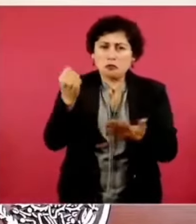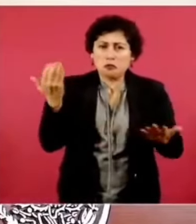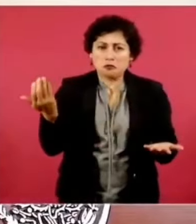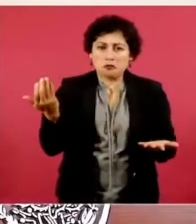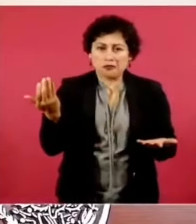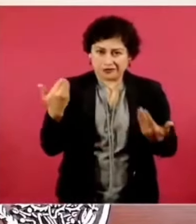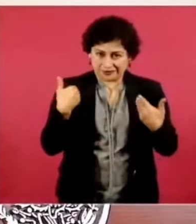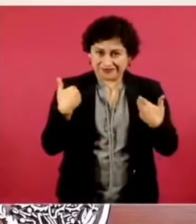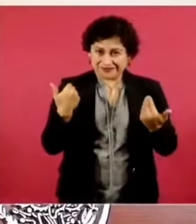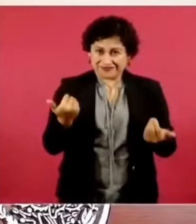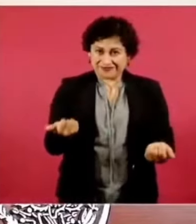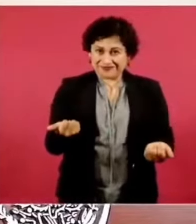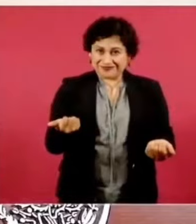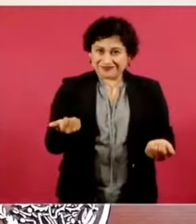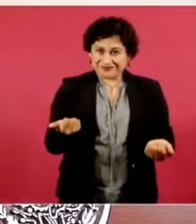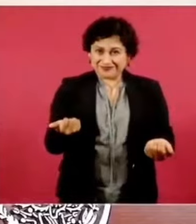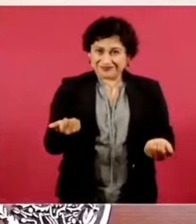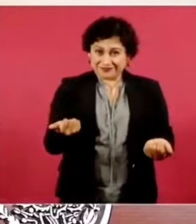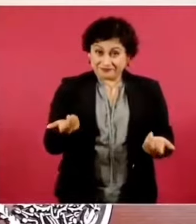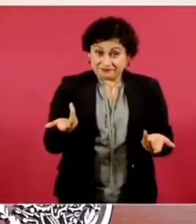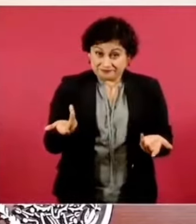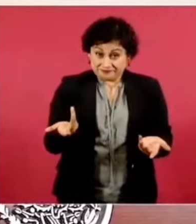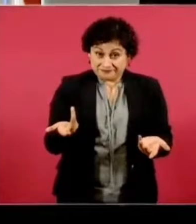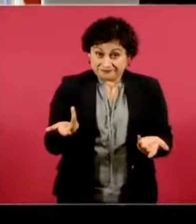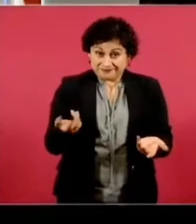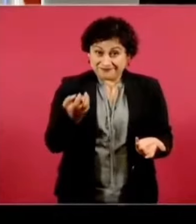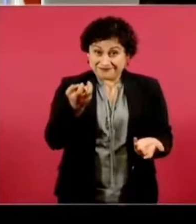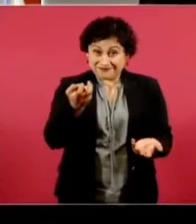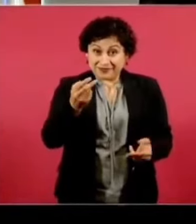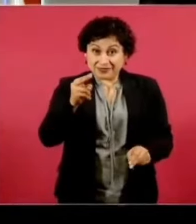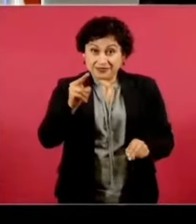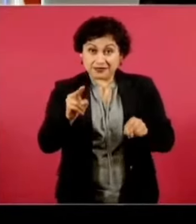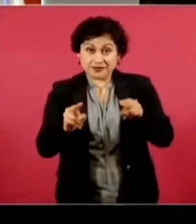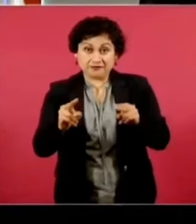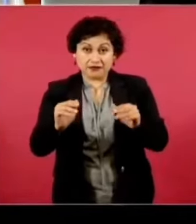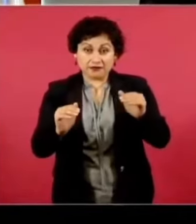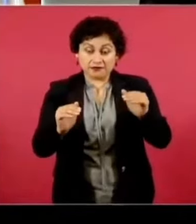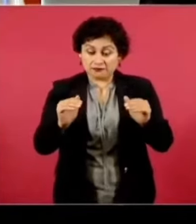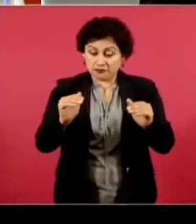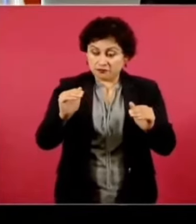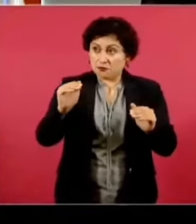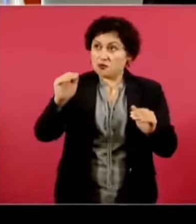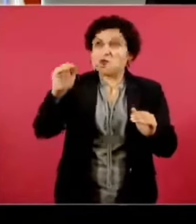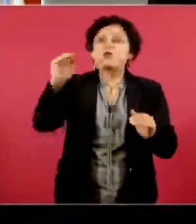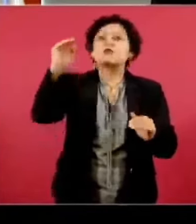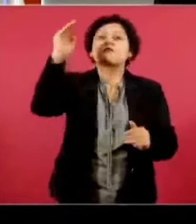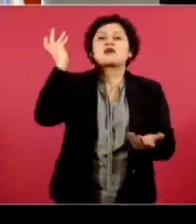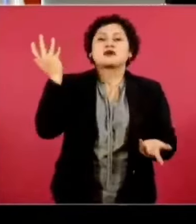dirían en mi pueblo, nivelitos.